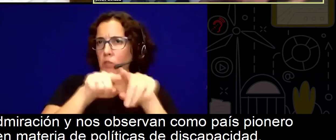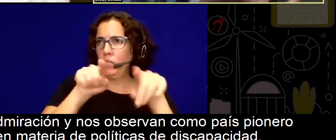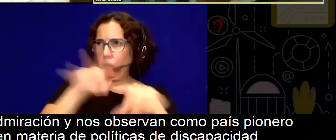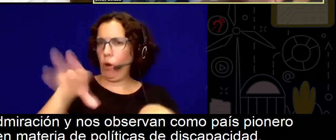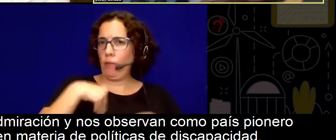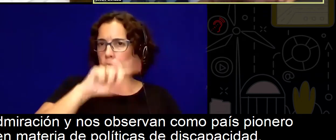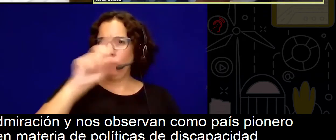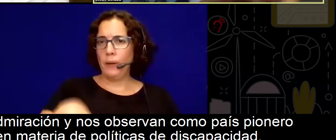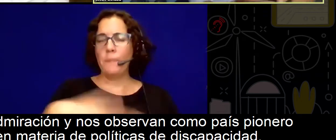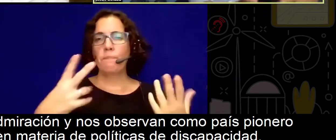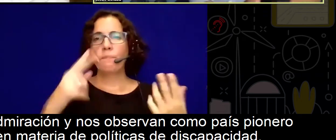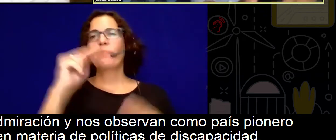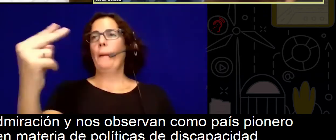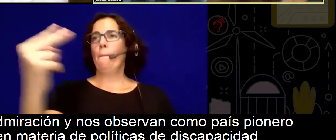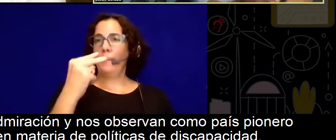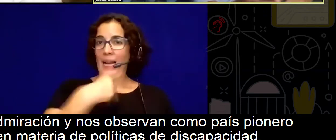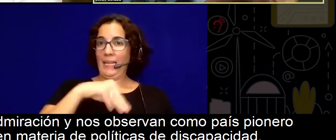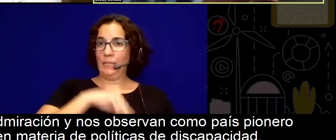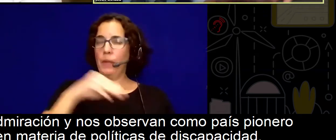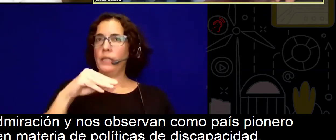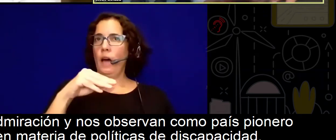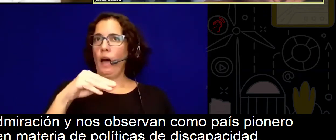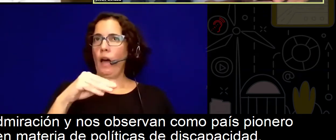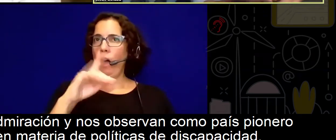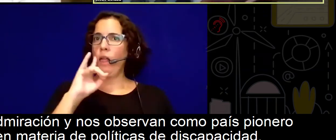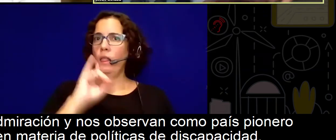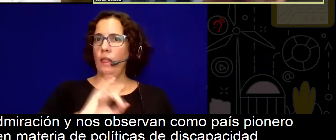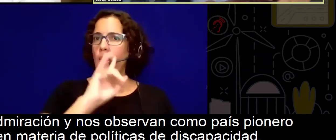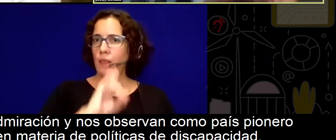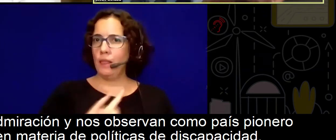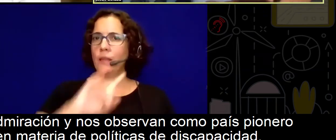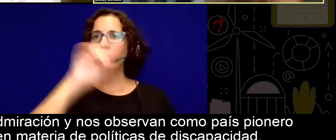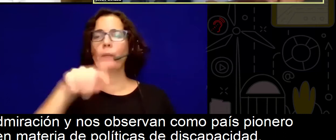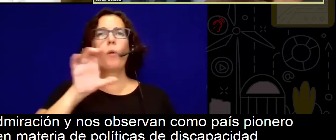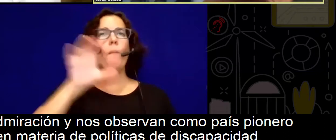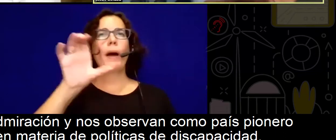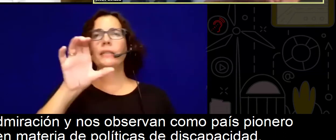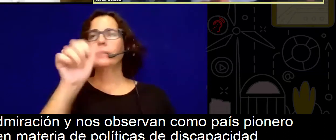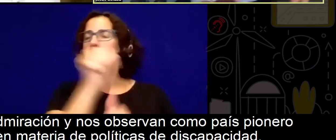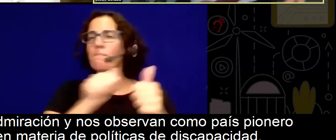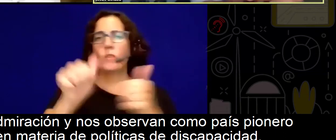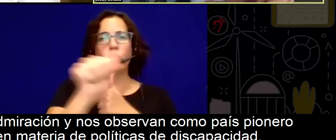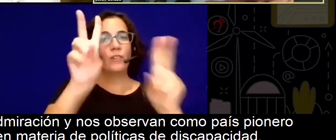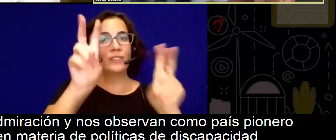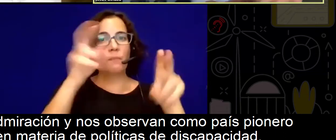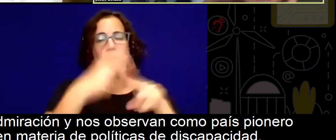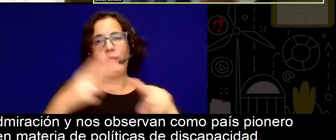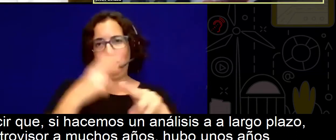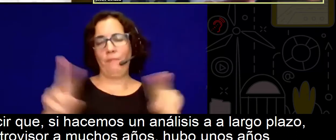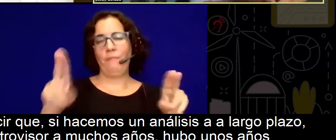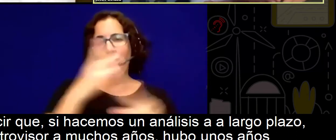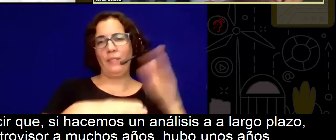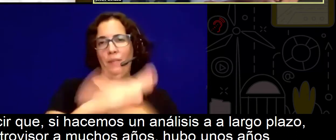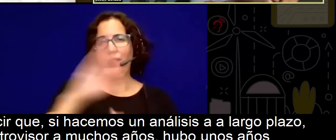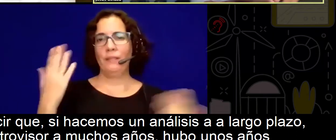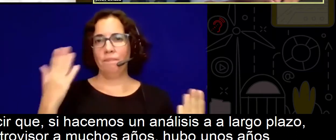nos miran con admiración y nos miran y nos observan siempre como país pionero y ejemplar en materias de políticas de discapacidad. También he de